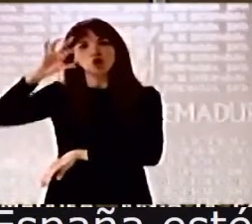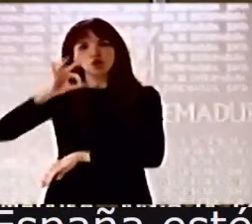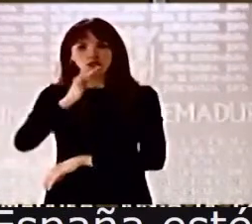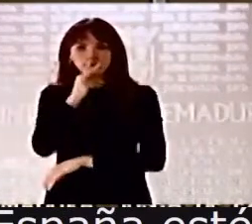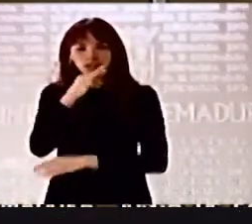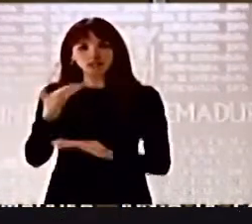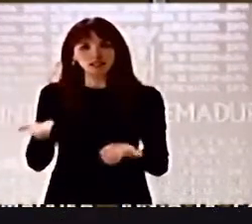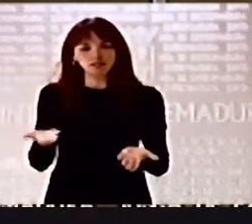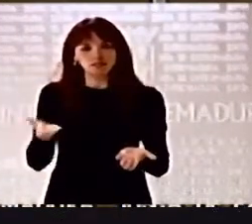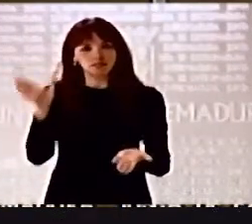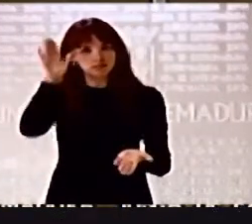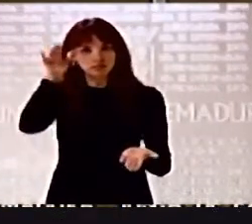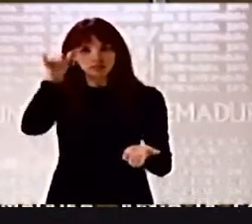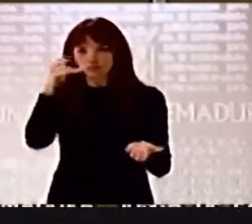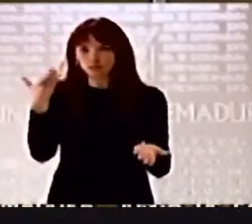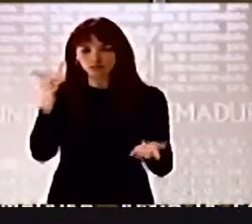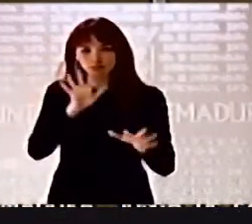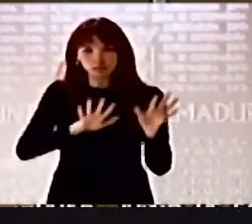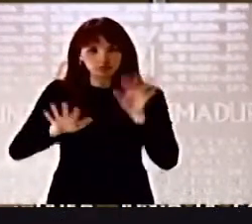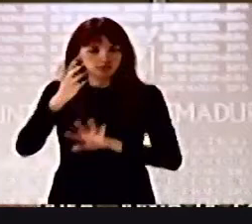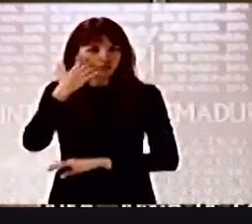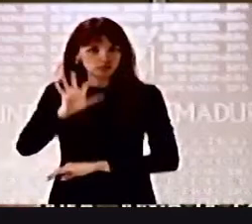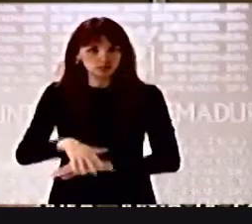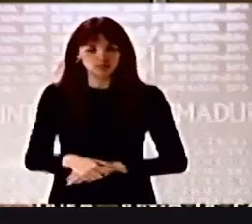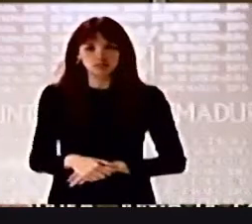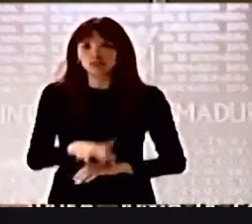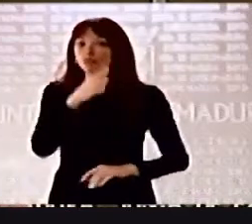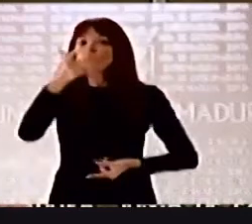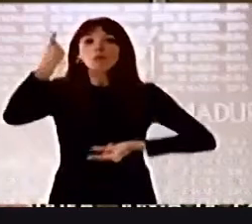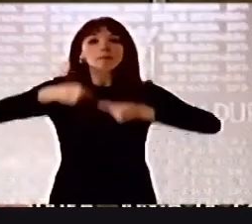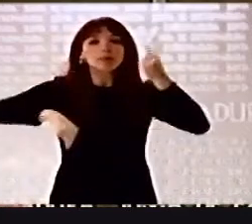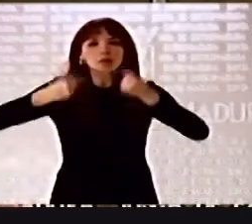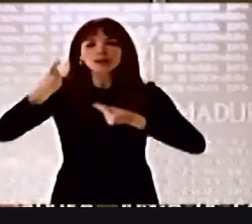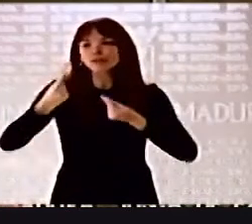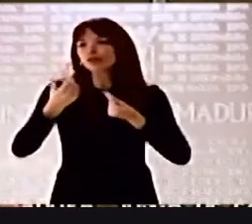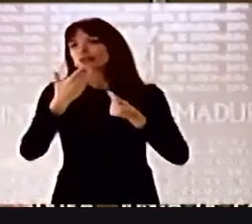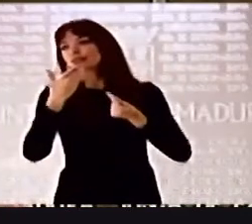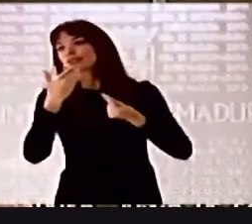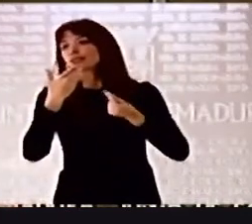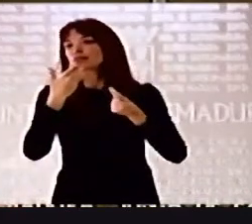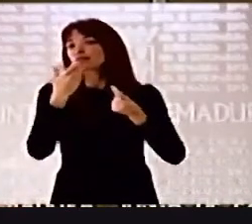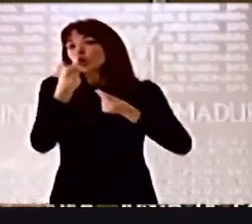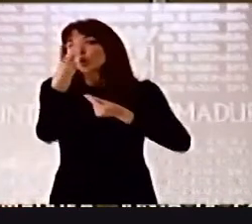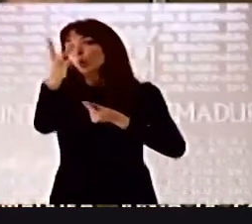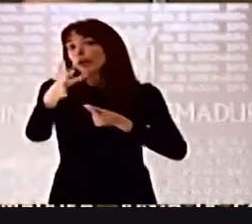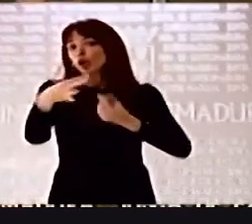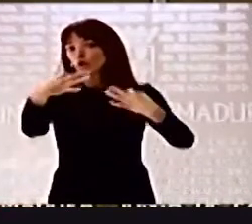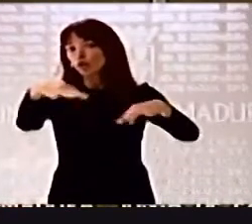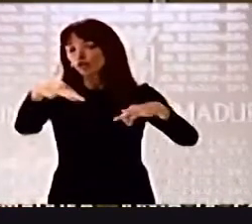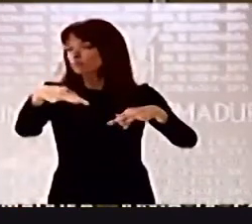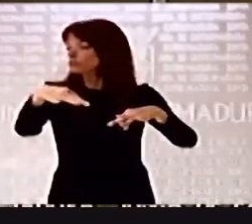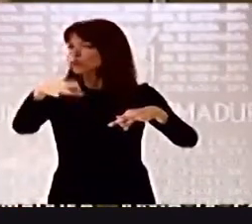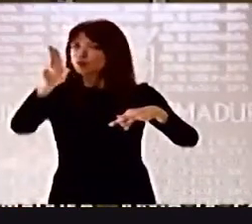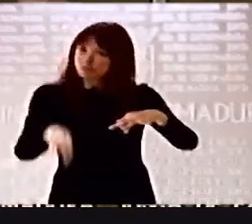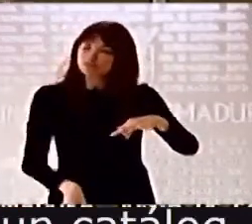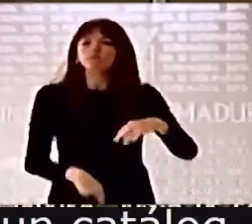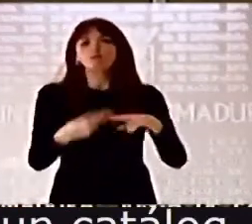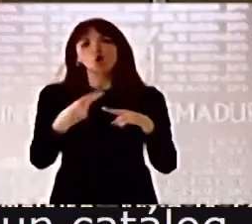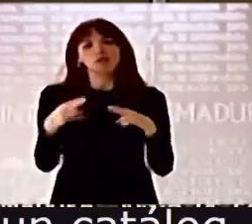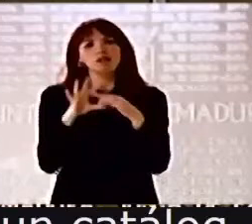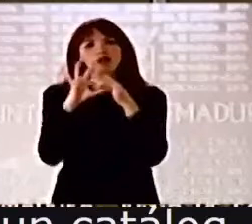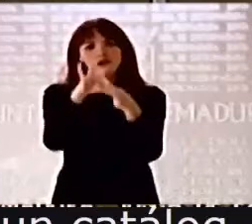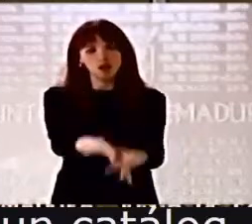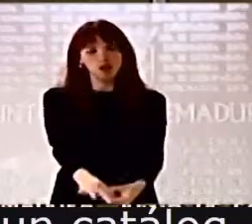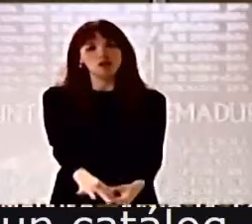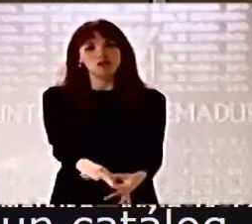Es una anomalía. Los presupuestos no son un catálogo de números. Es la política, en mayúsculas,